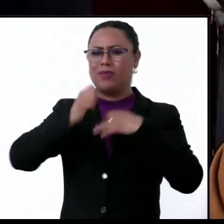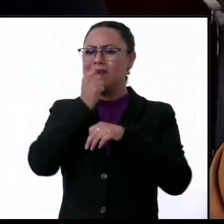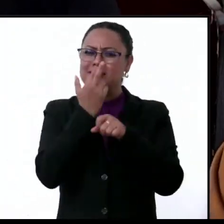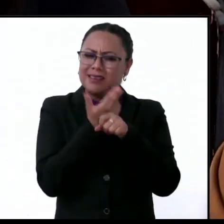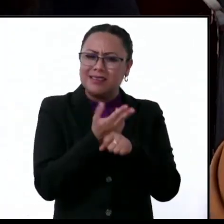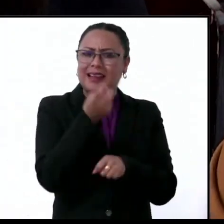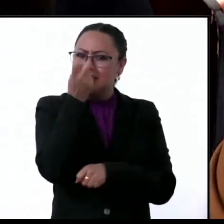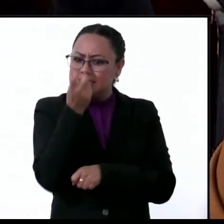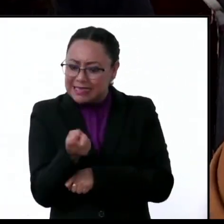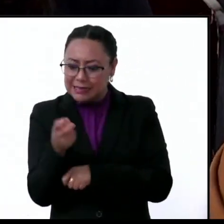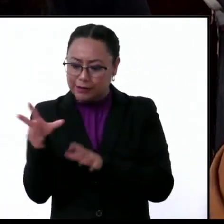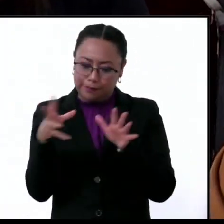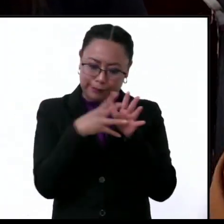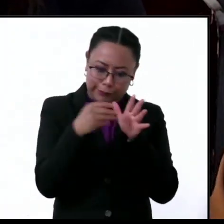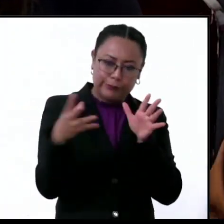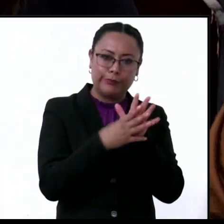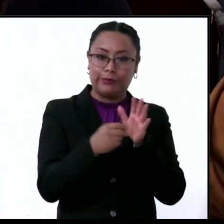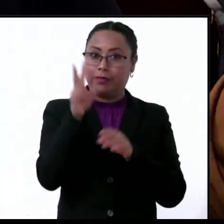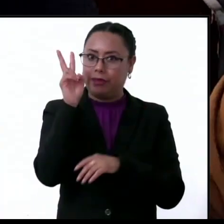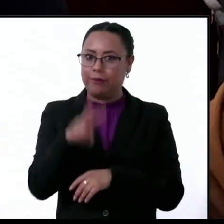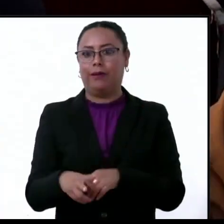secretarías.